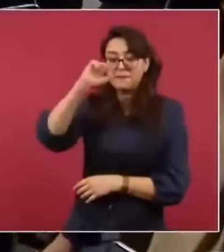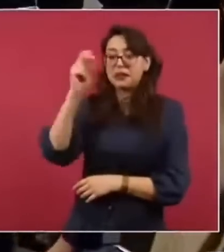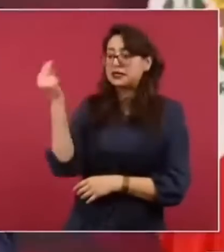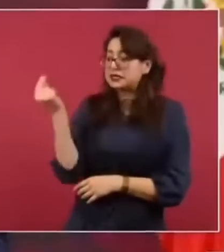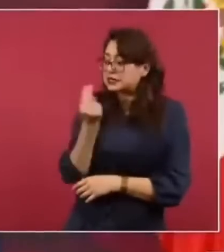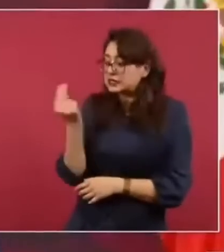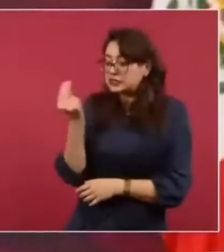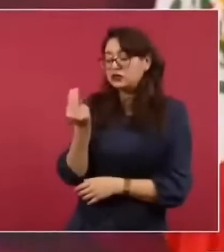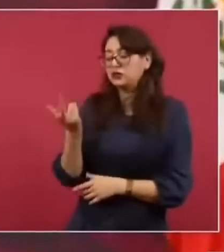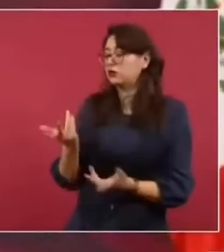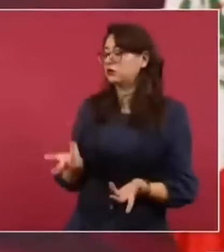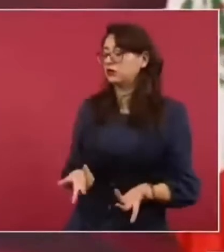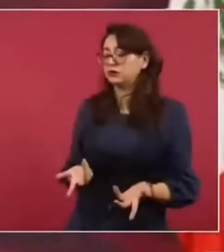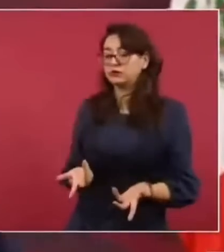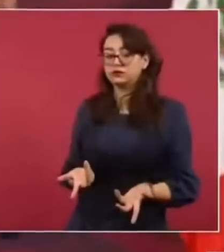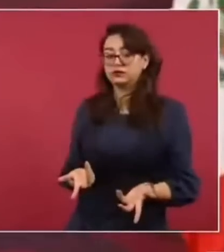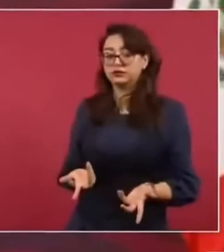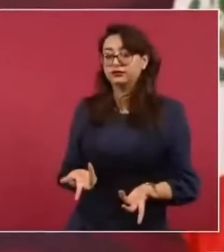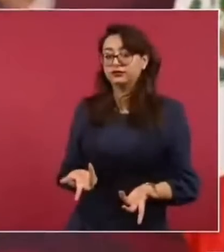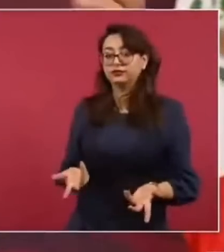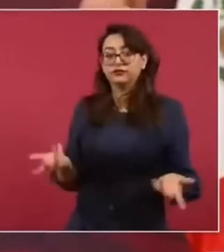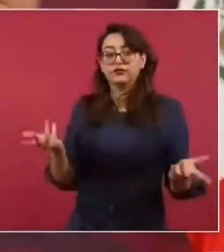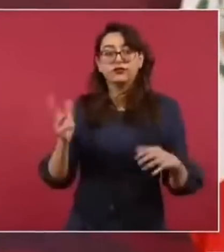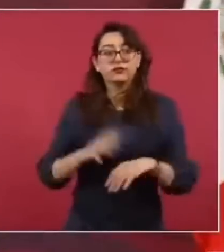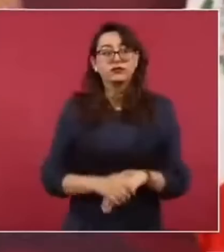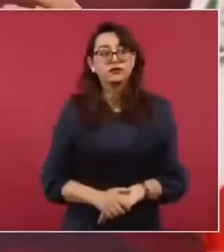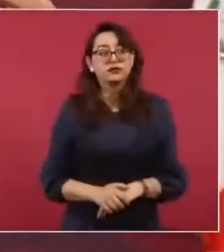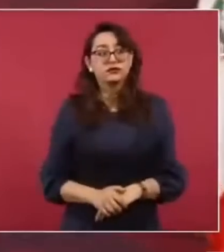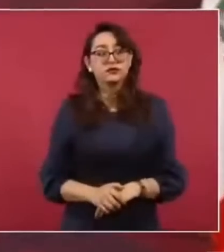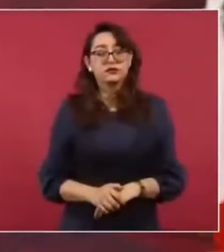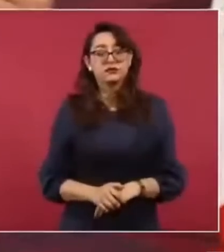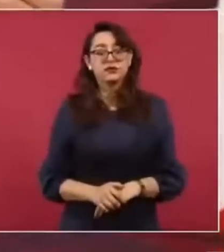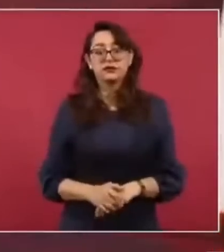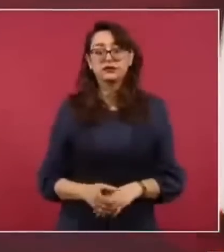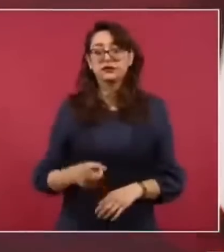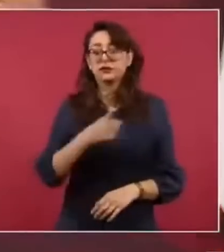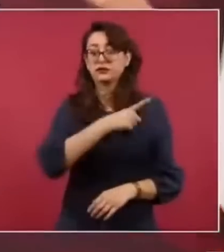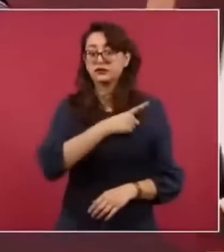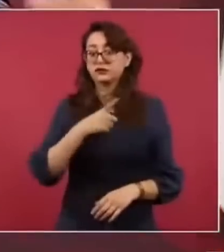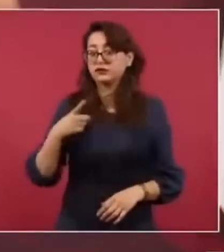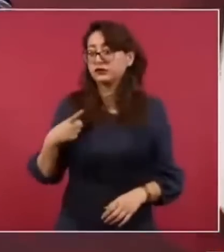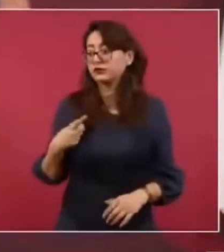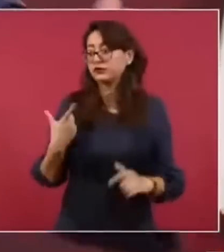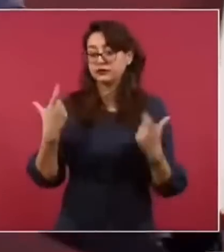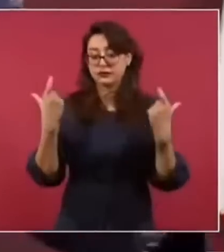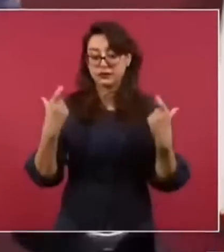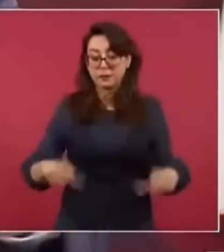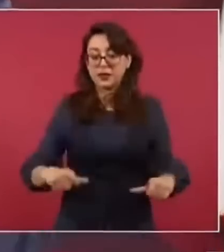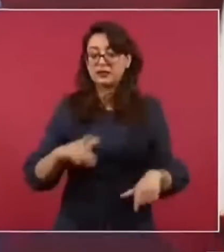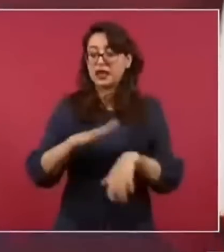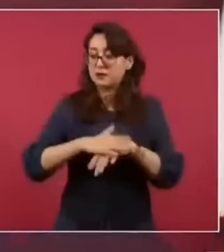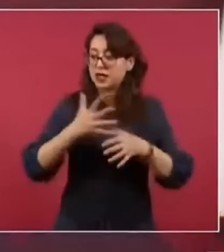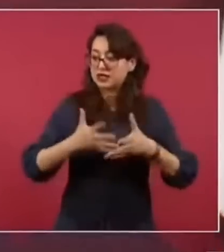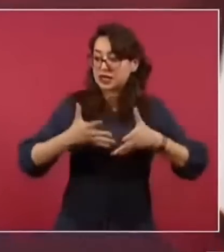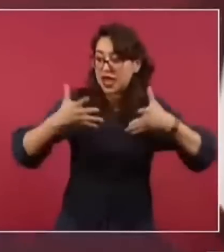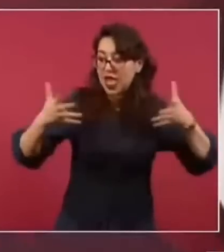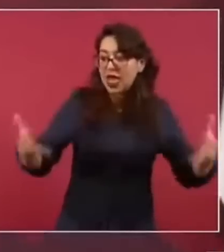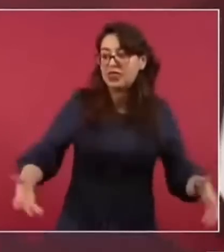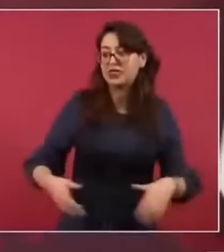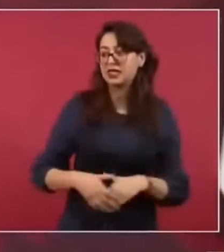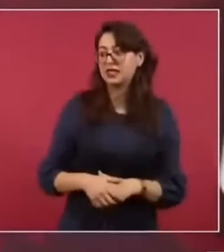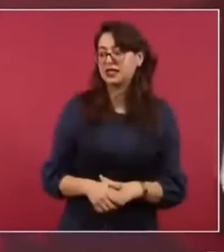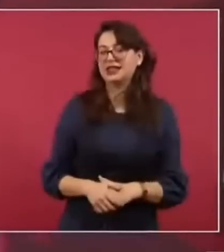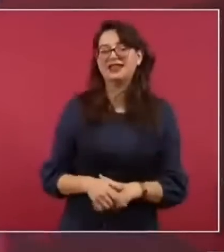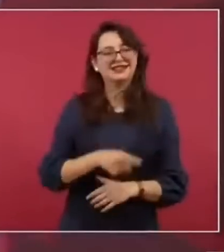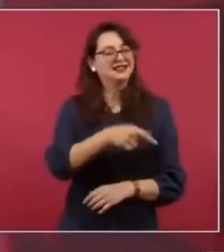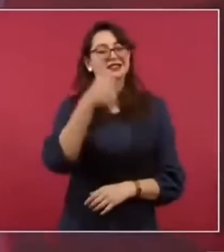decía, es que hay que hacer más grande el pastel. No se me va a olvidar nada de